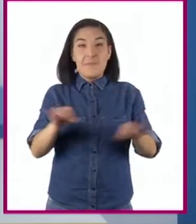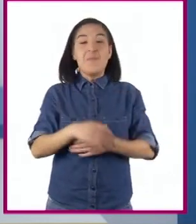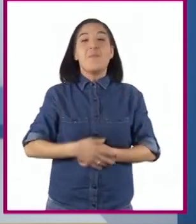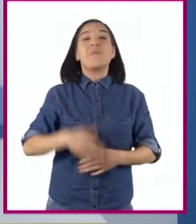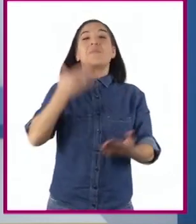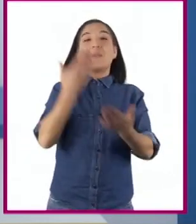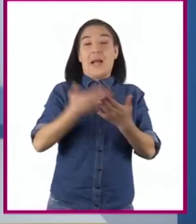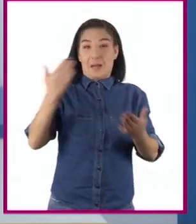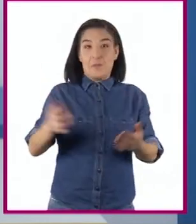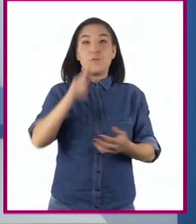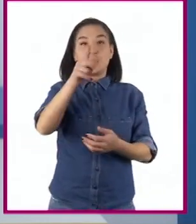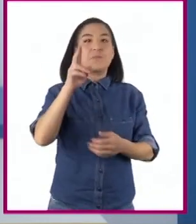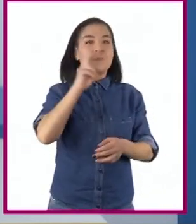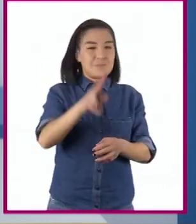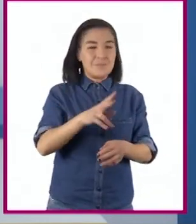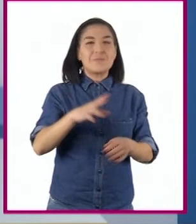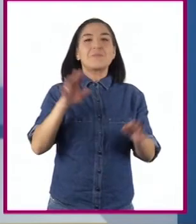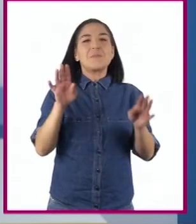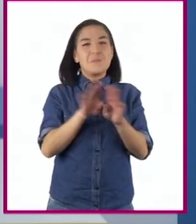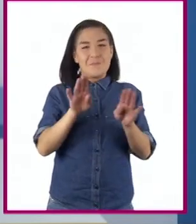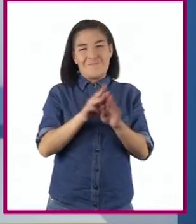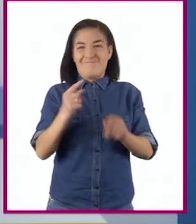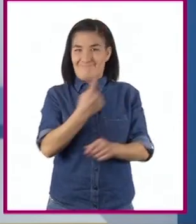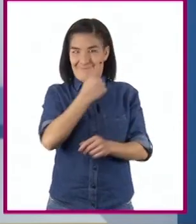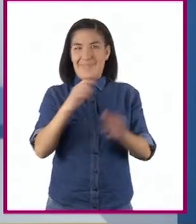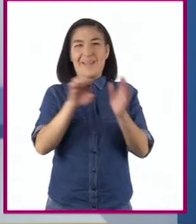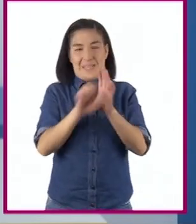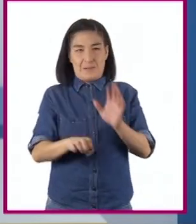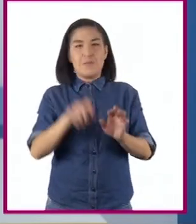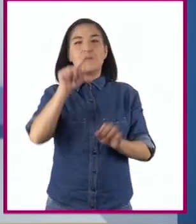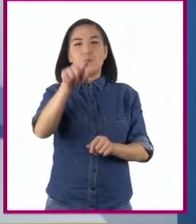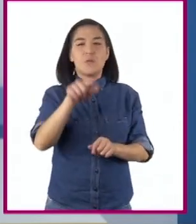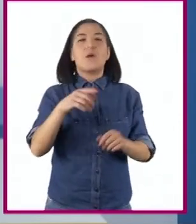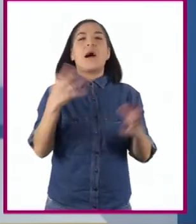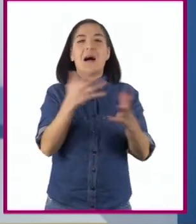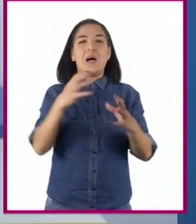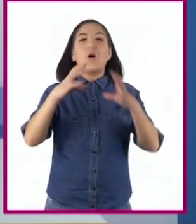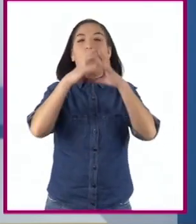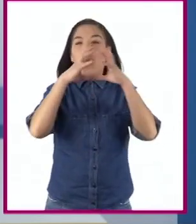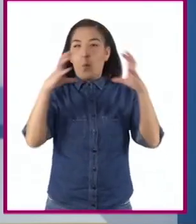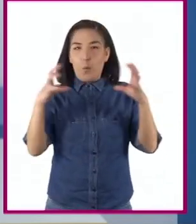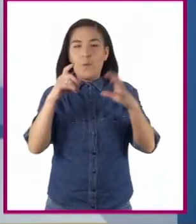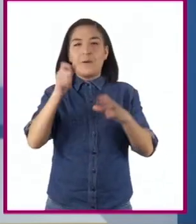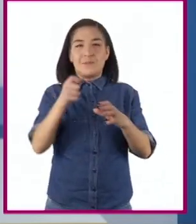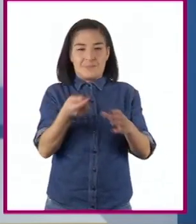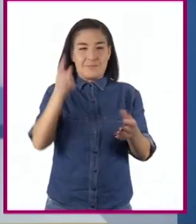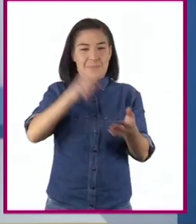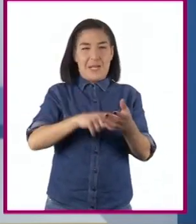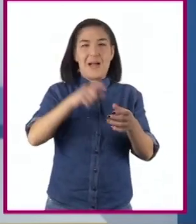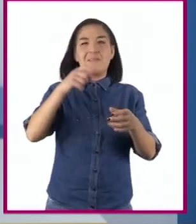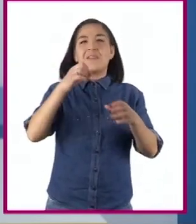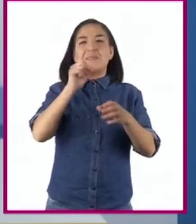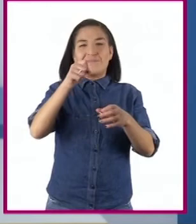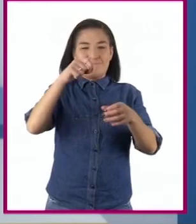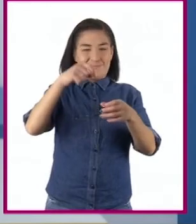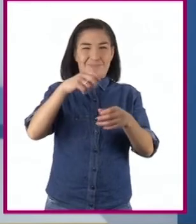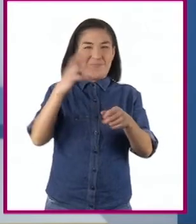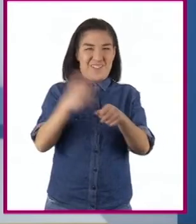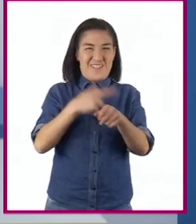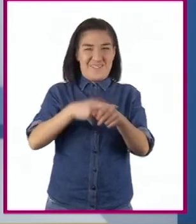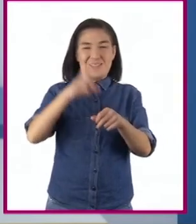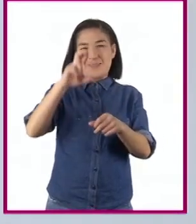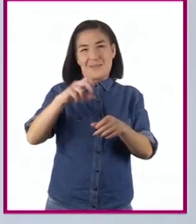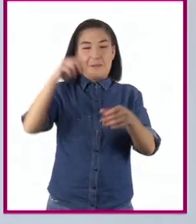libre de la manguera por el orificio de la tapa y colocaremos el globo dentro de la botella. Para que